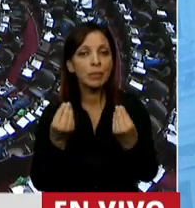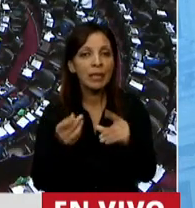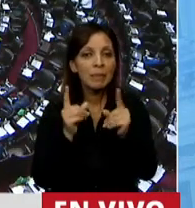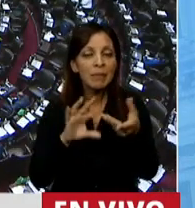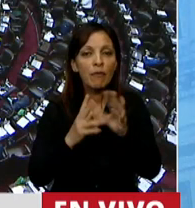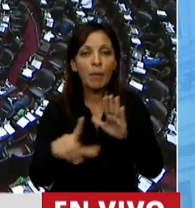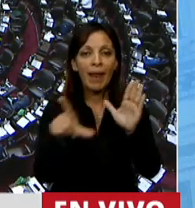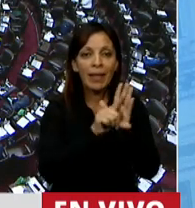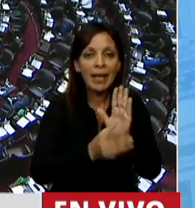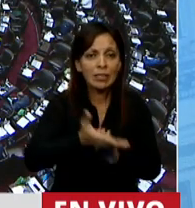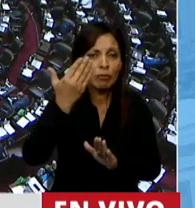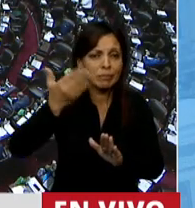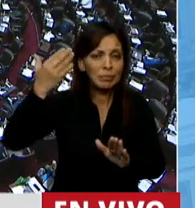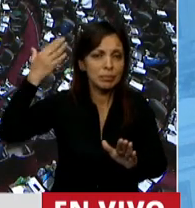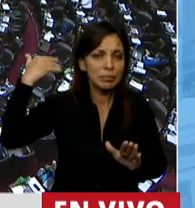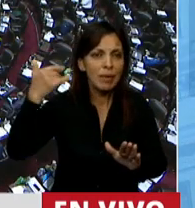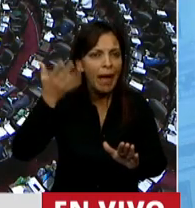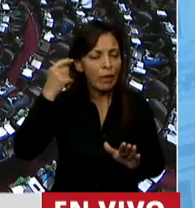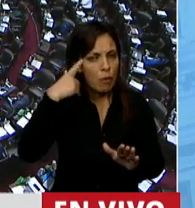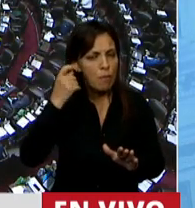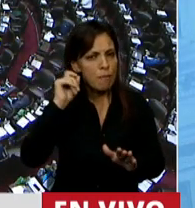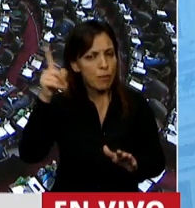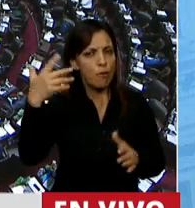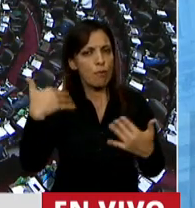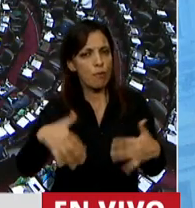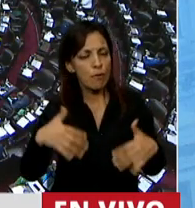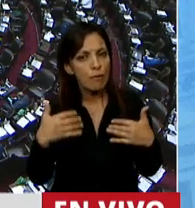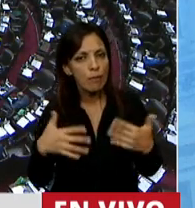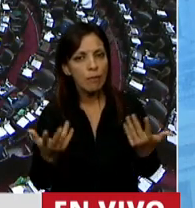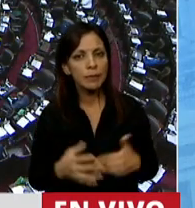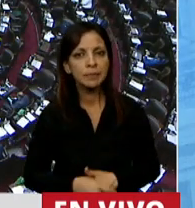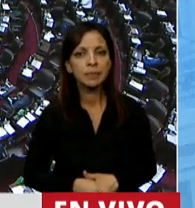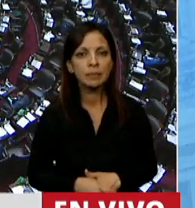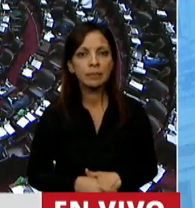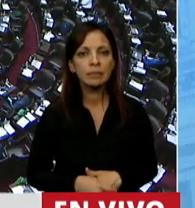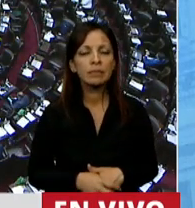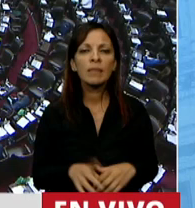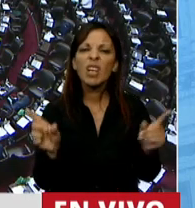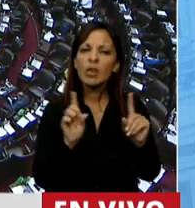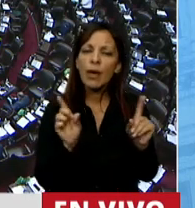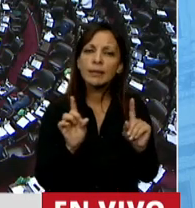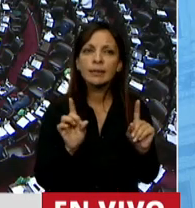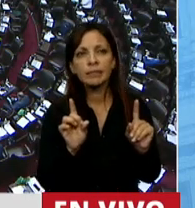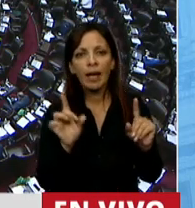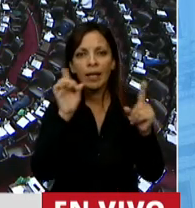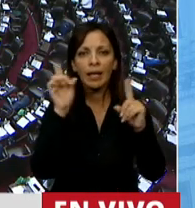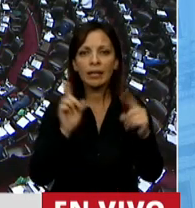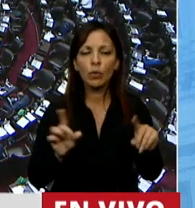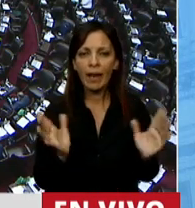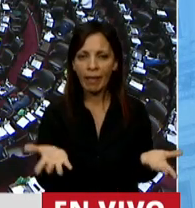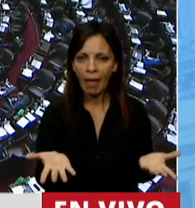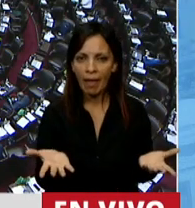aquella legislación fue absolutamente audaz. Es decir, no es un hecho que ocurra en